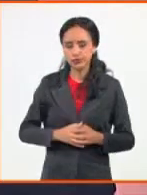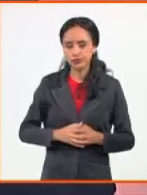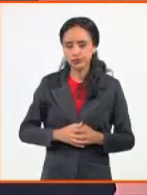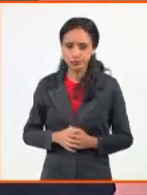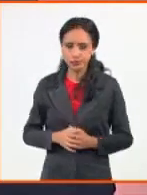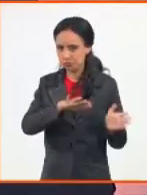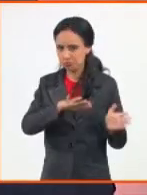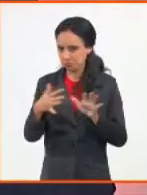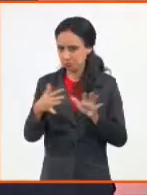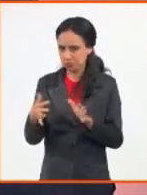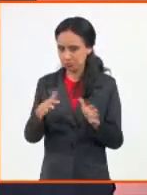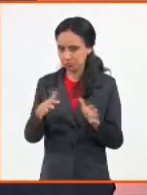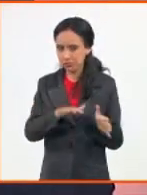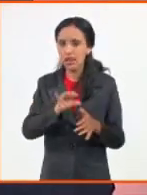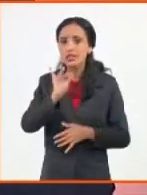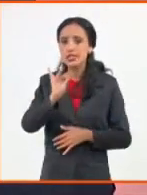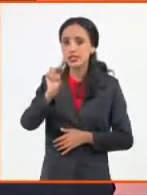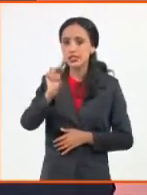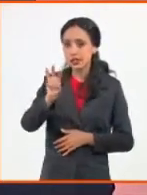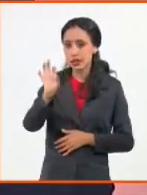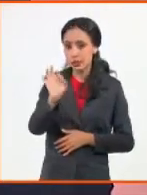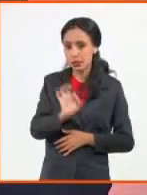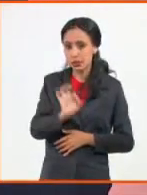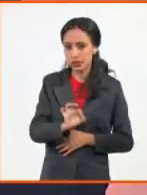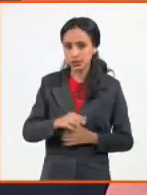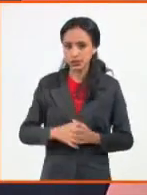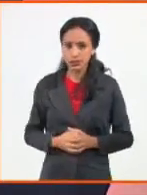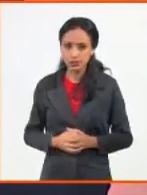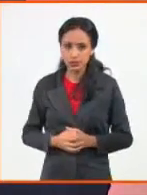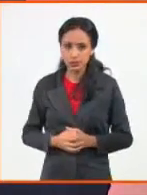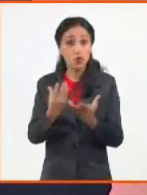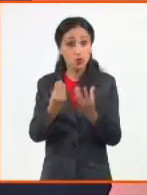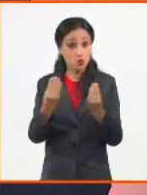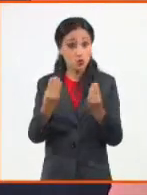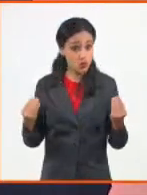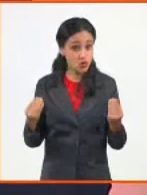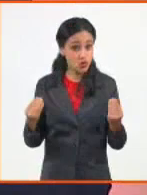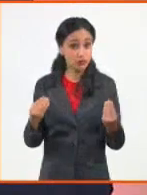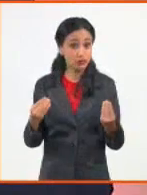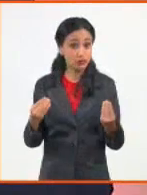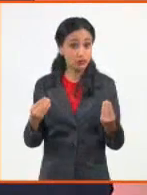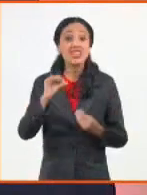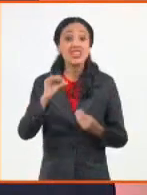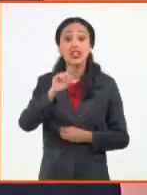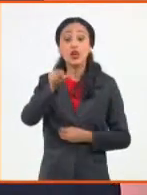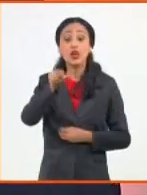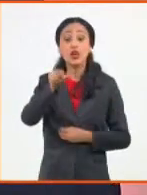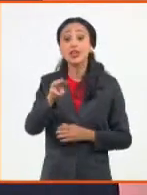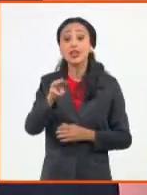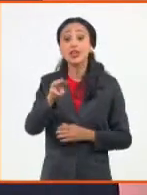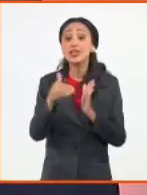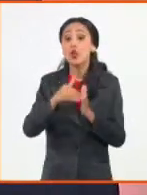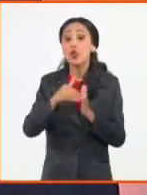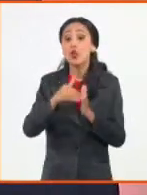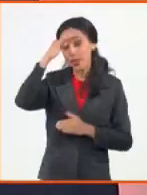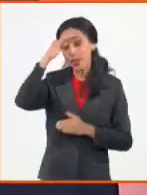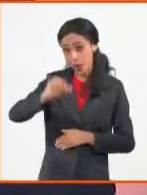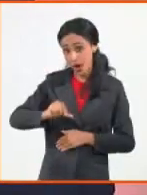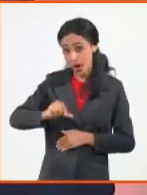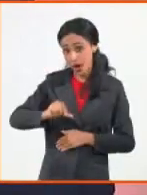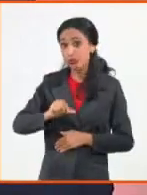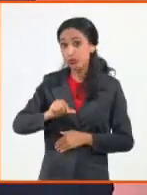73 por ciento no es un valor despreciable estamos hablando de más de 73 millones de cubanos y por ejemplo